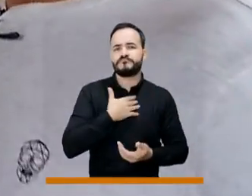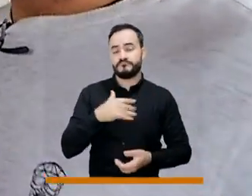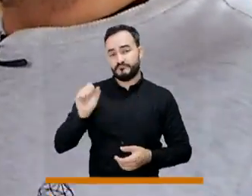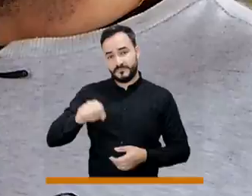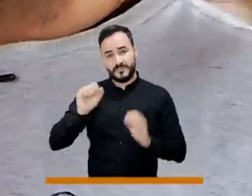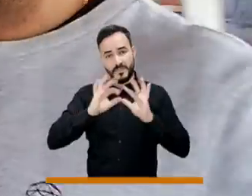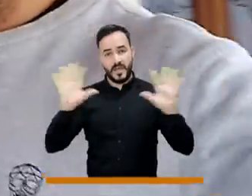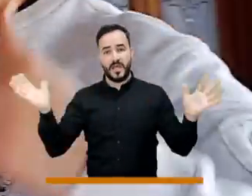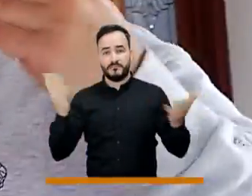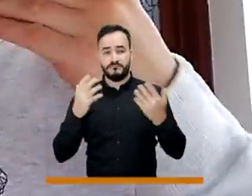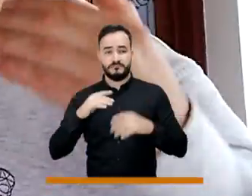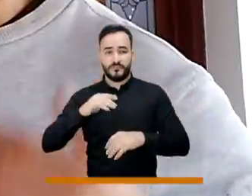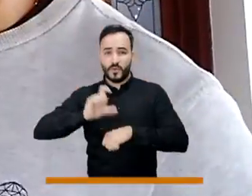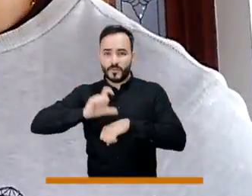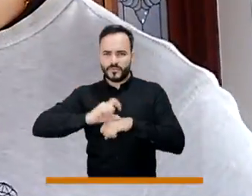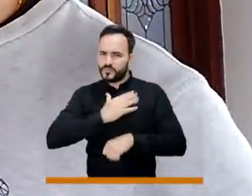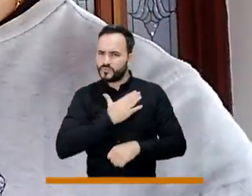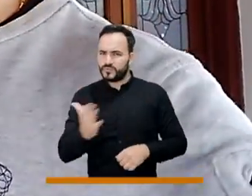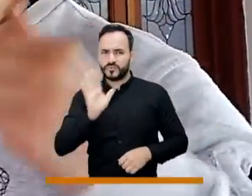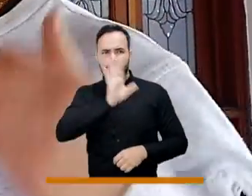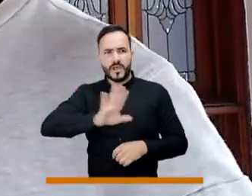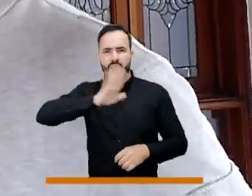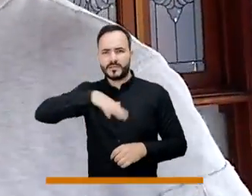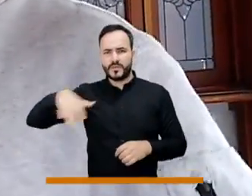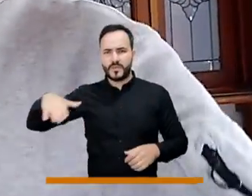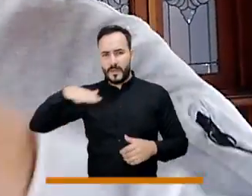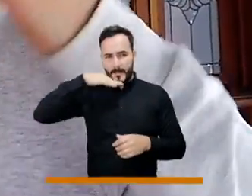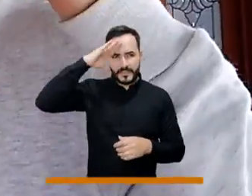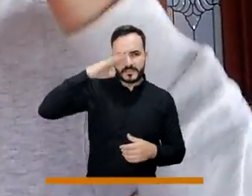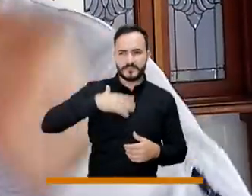presentes, vamos a seguir estando presentes en Antioquia, en